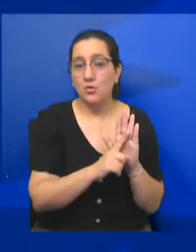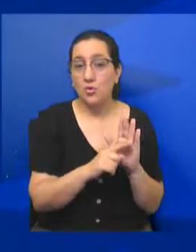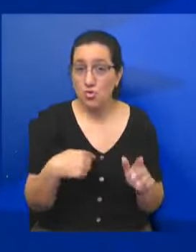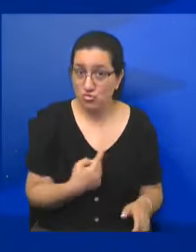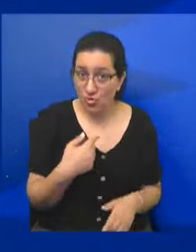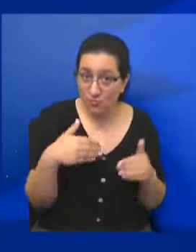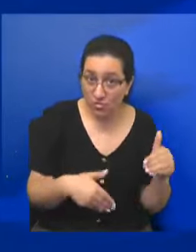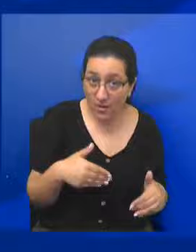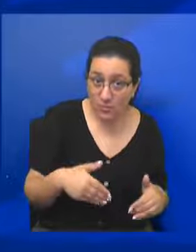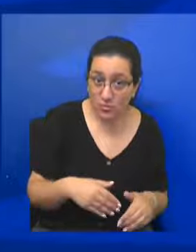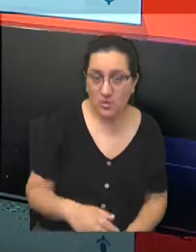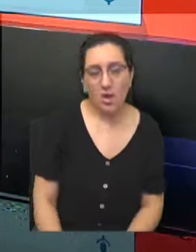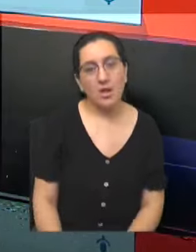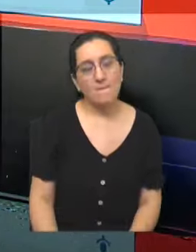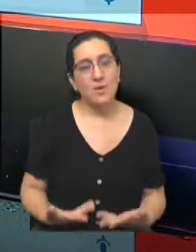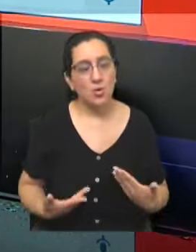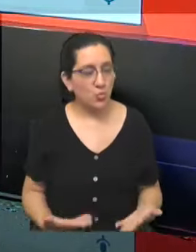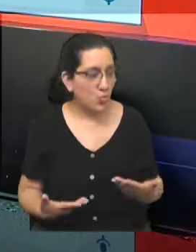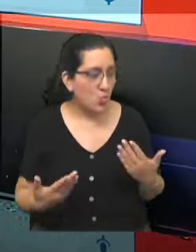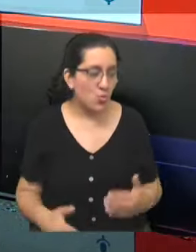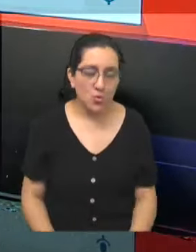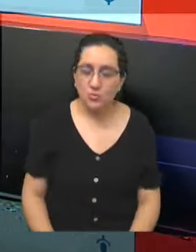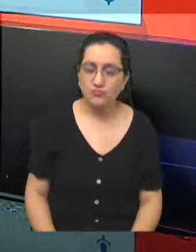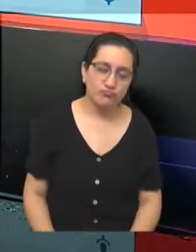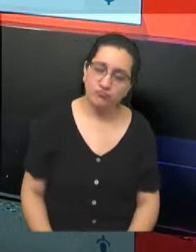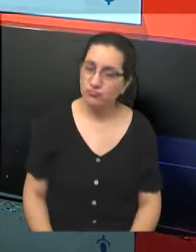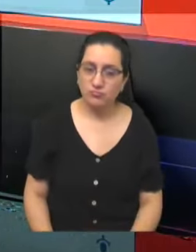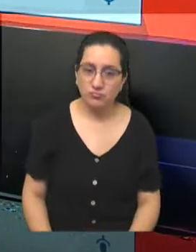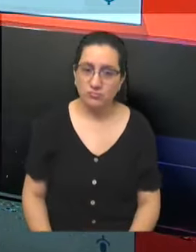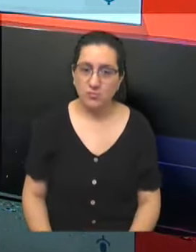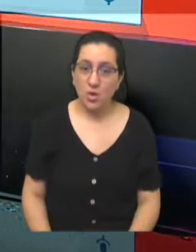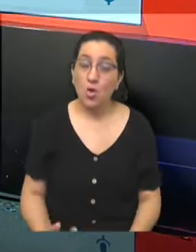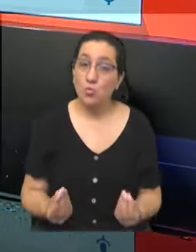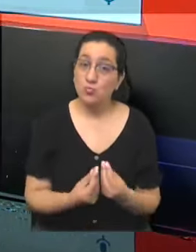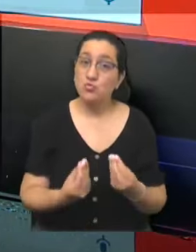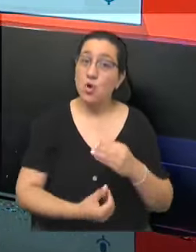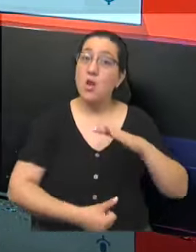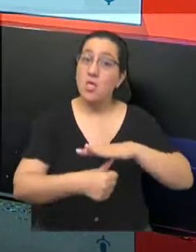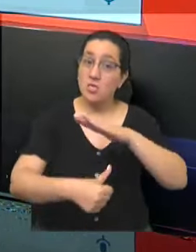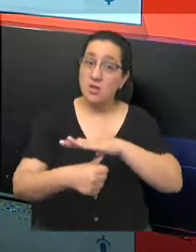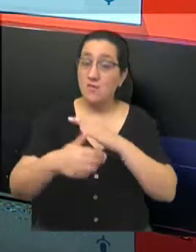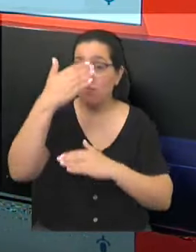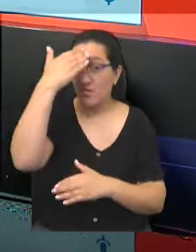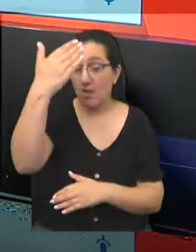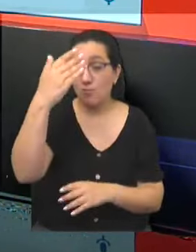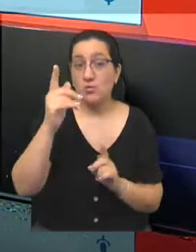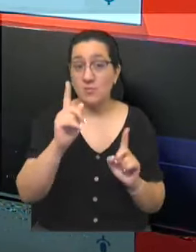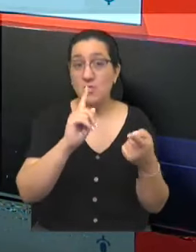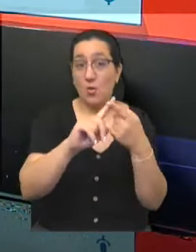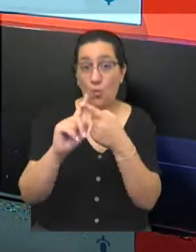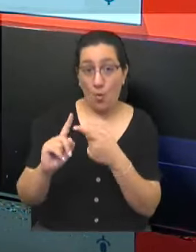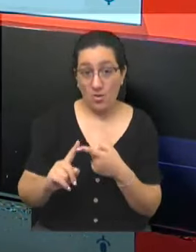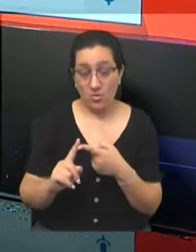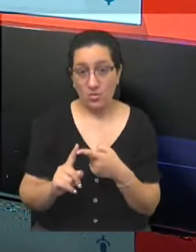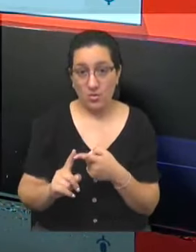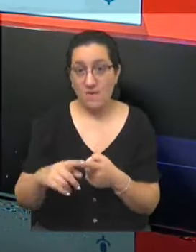votamos? Qué pelotudo. Sí, señor. Con muchos líderes también del Frente Amplio de acuerdo con este balotaje.